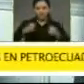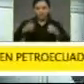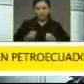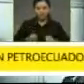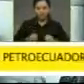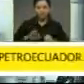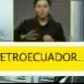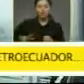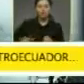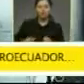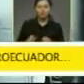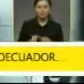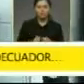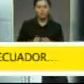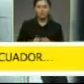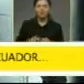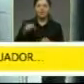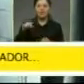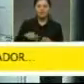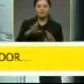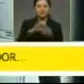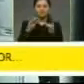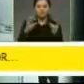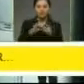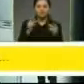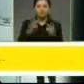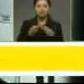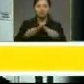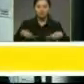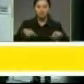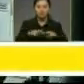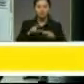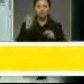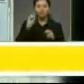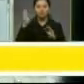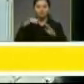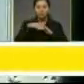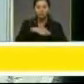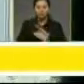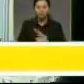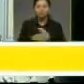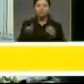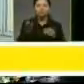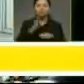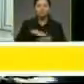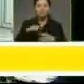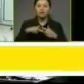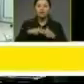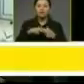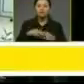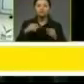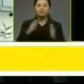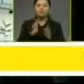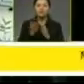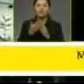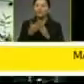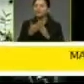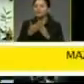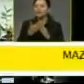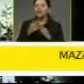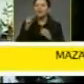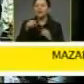corrompe. Yo creo que ese es un texto muy válido, muy profundo, sobre las relaciones entre el poder y la